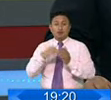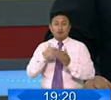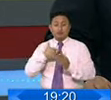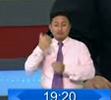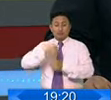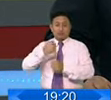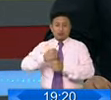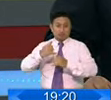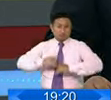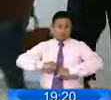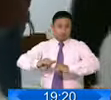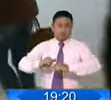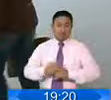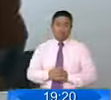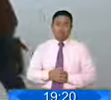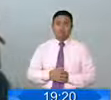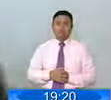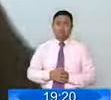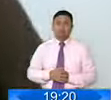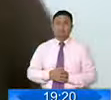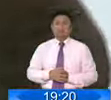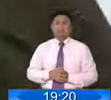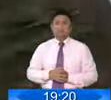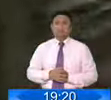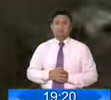restituya en el cargo.